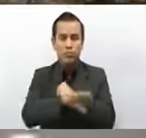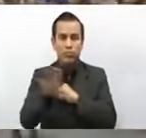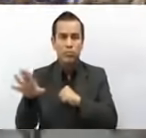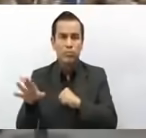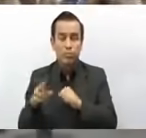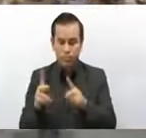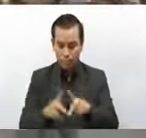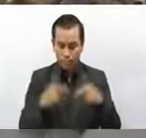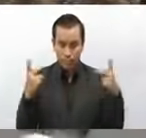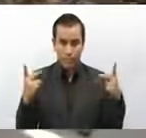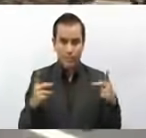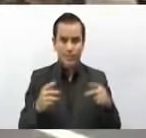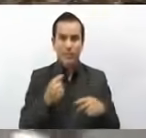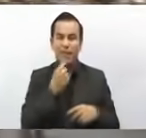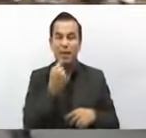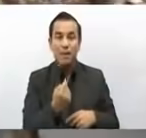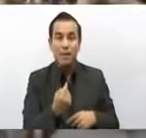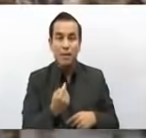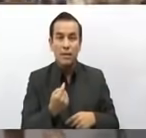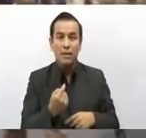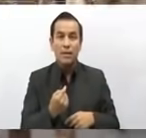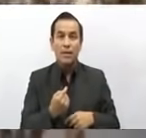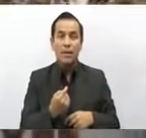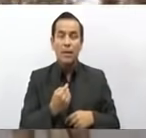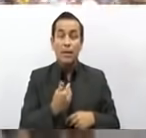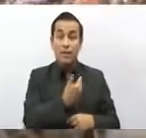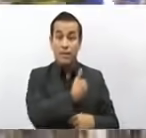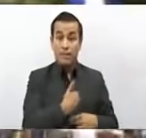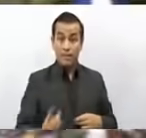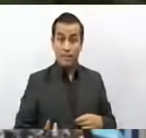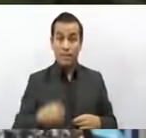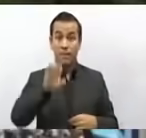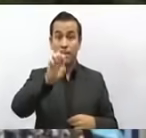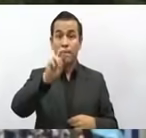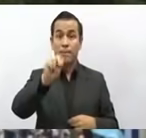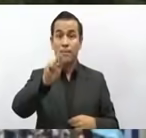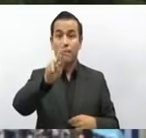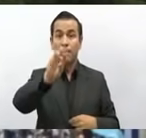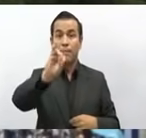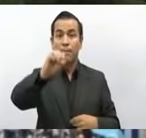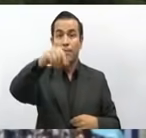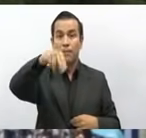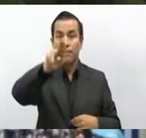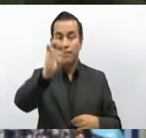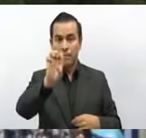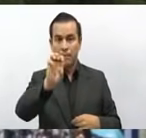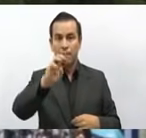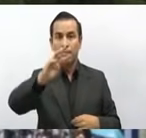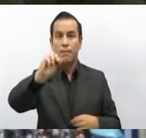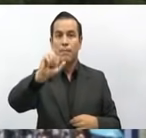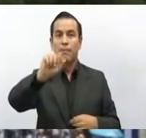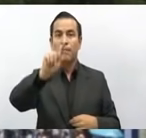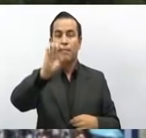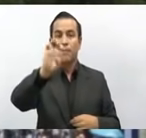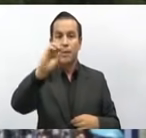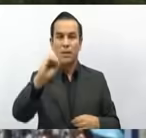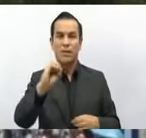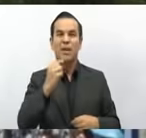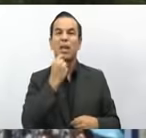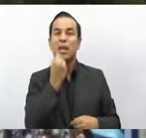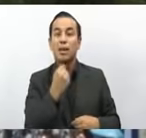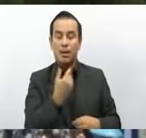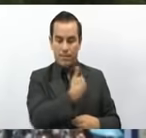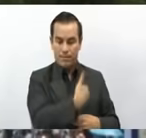Nación, y el doctor Enrique Vaquero, como presidente de la Asamblea Nacional, y del doctor Manuel Enrique